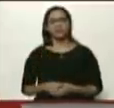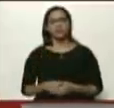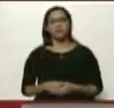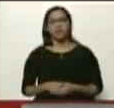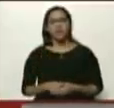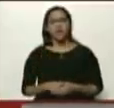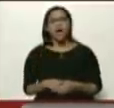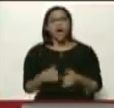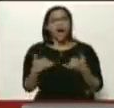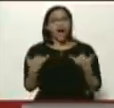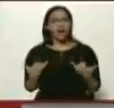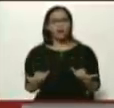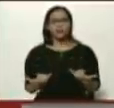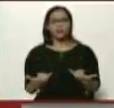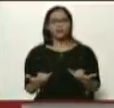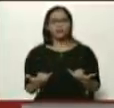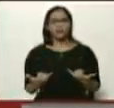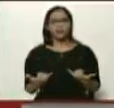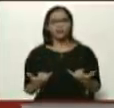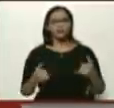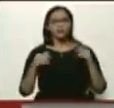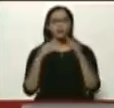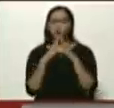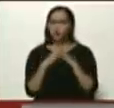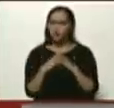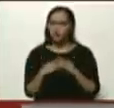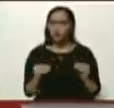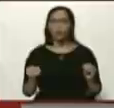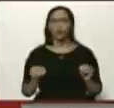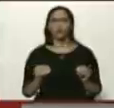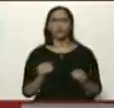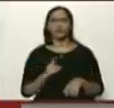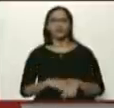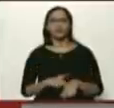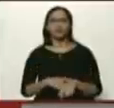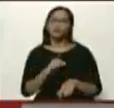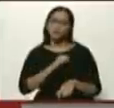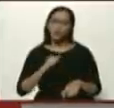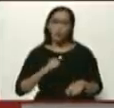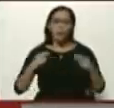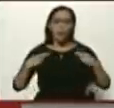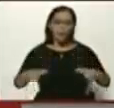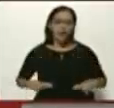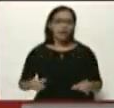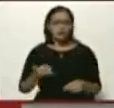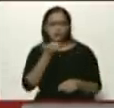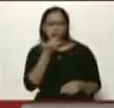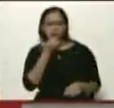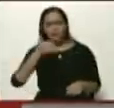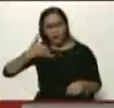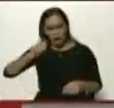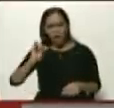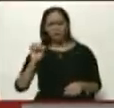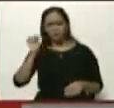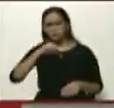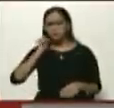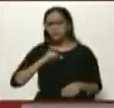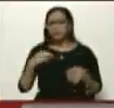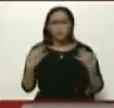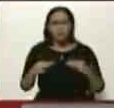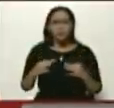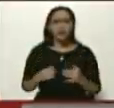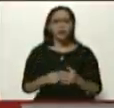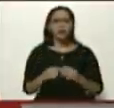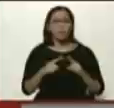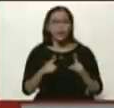Ahora, nosotros, en todo este andar, claro que somos humanos, pues hemos cometido errores. Pero esos errores hay que